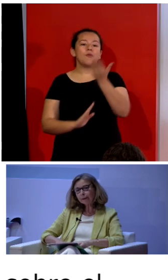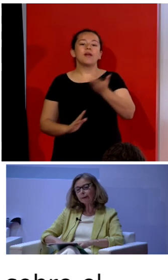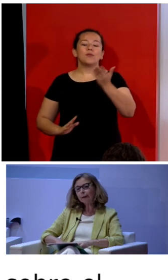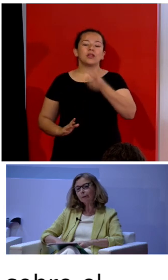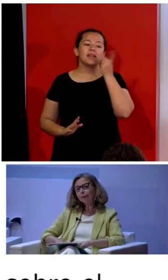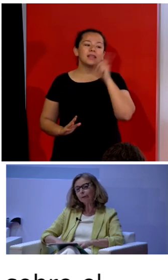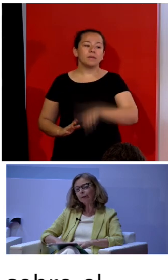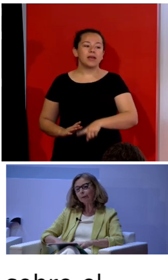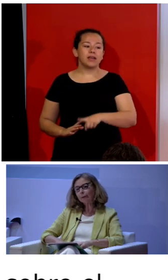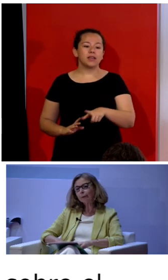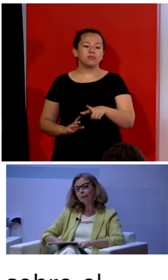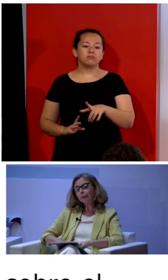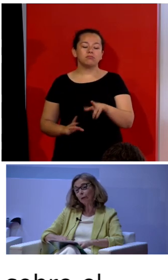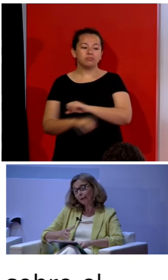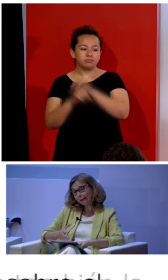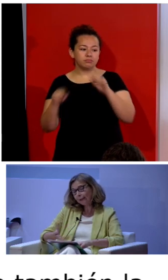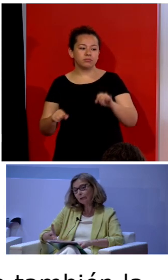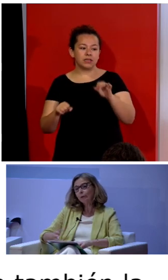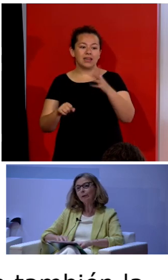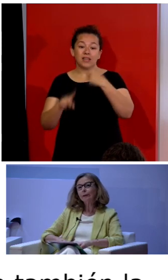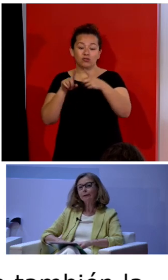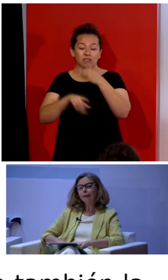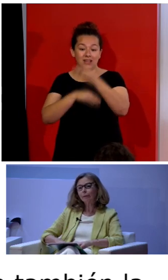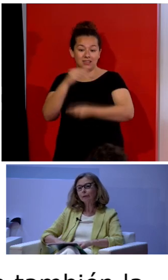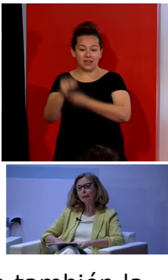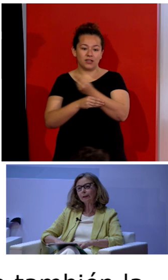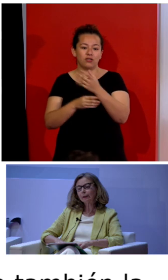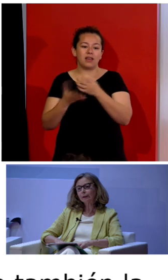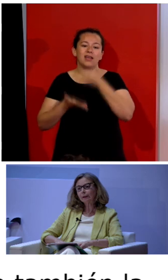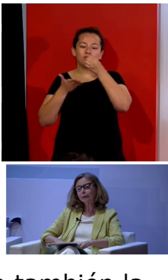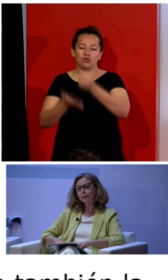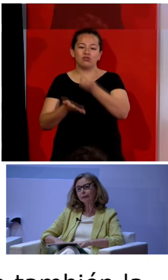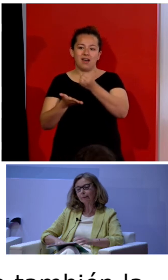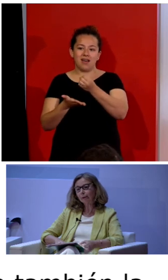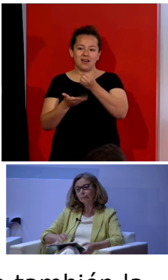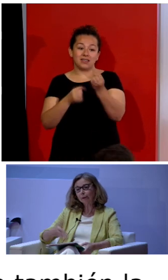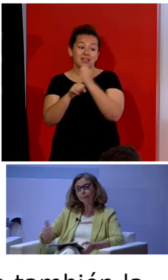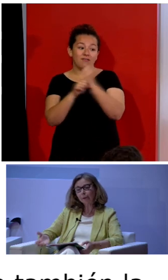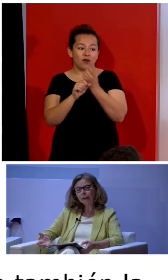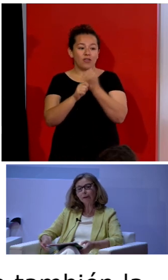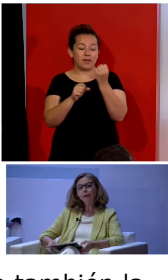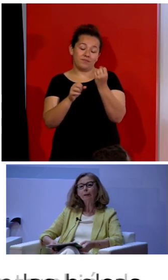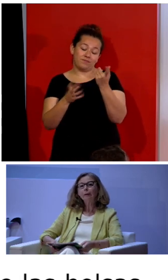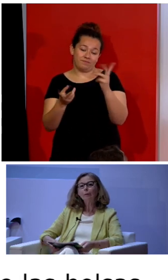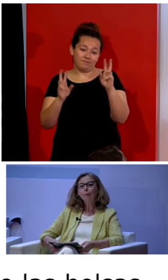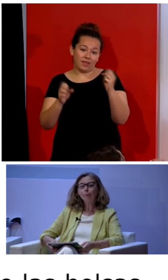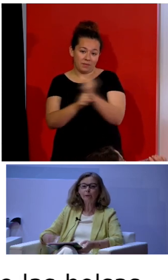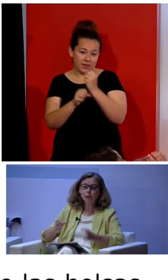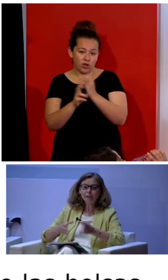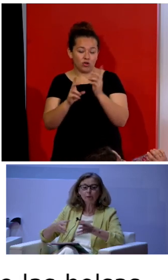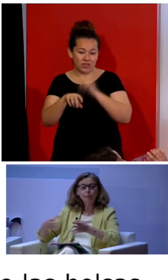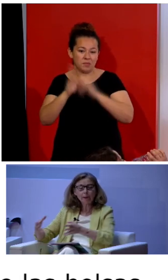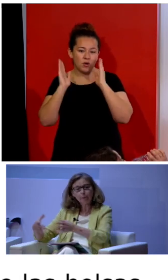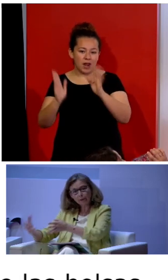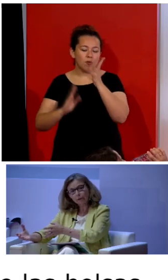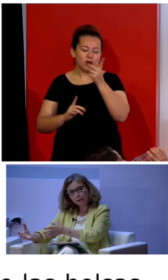también la constitución de lo que se ha hecho de las bolsas de trabajo de empleo temporal, porque no